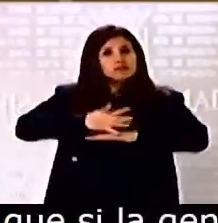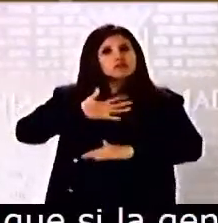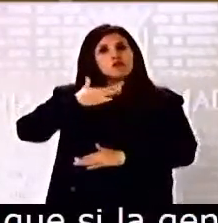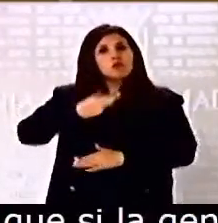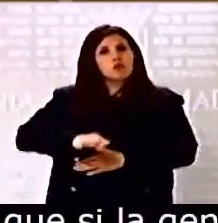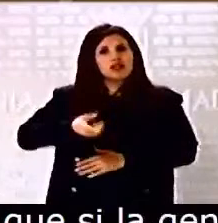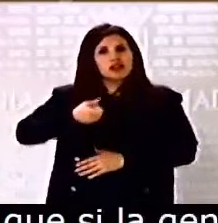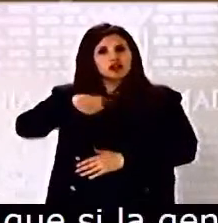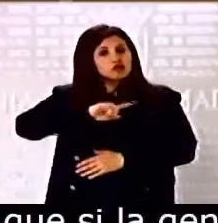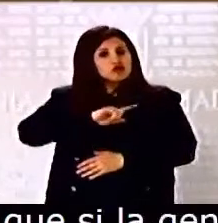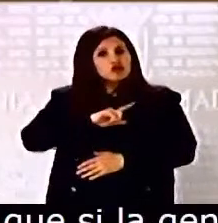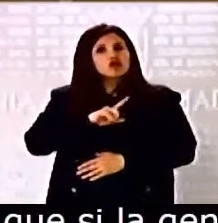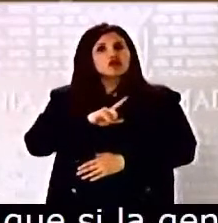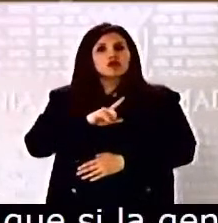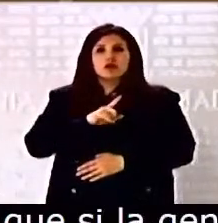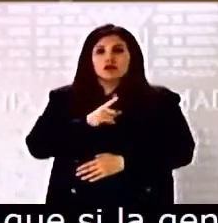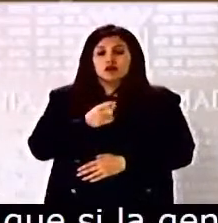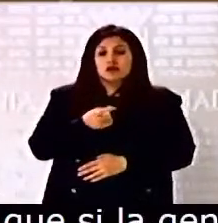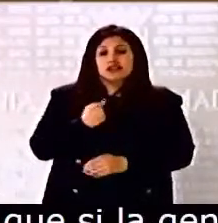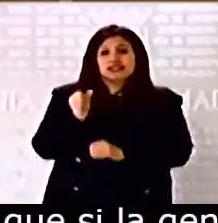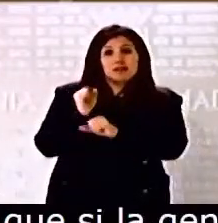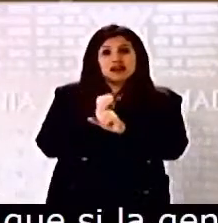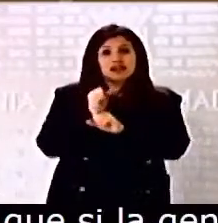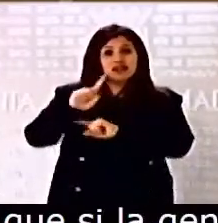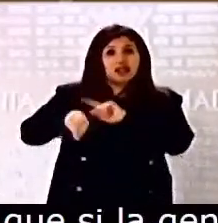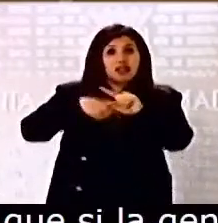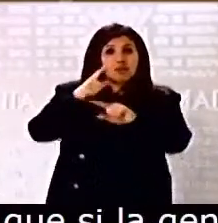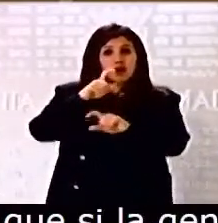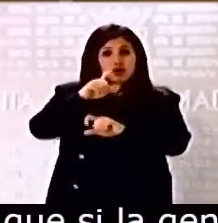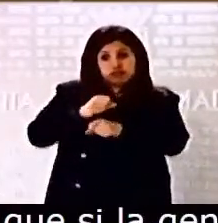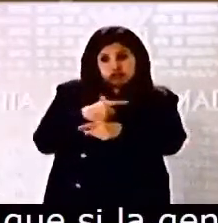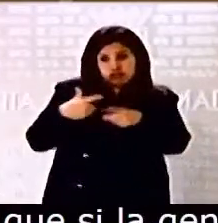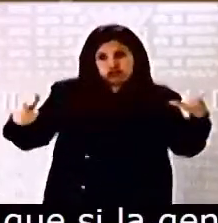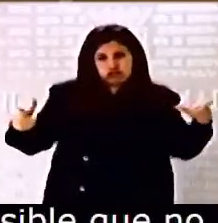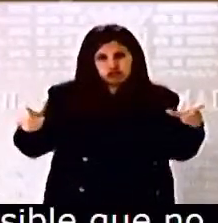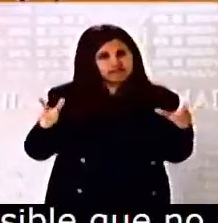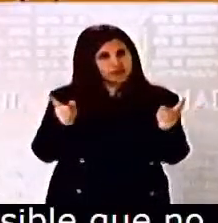tengamos ningún sobresalto después de la Semana Santa.